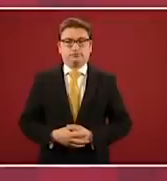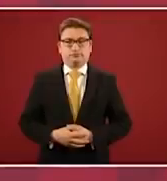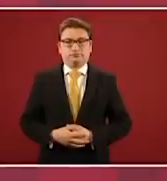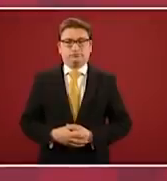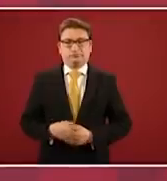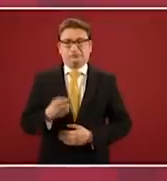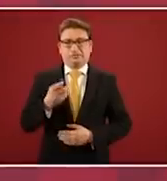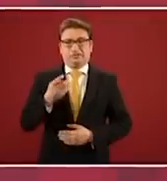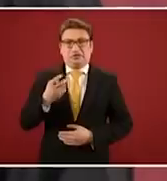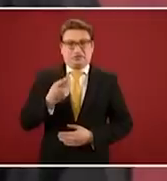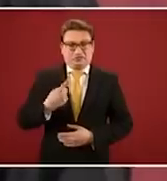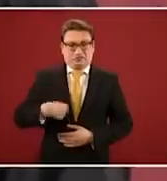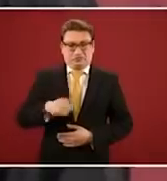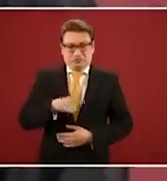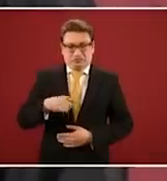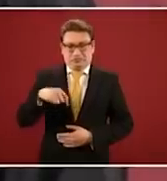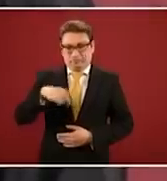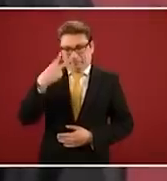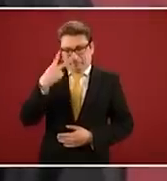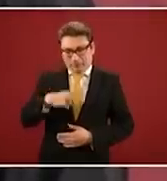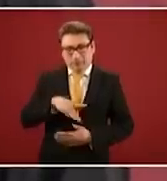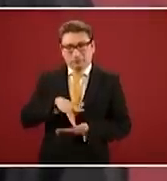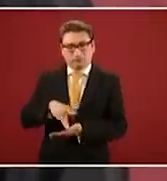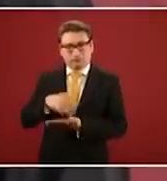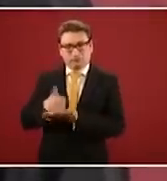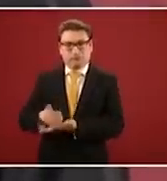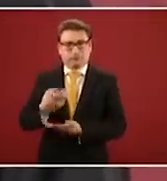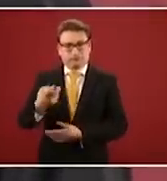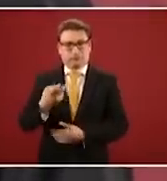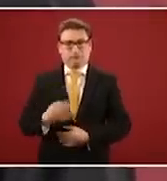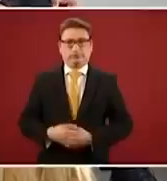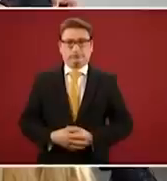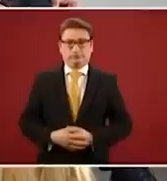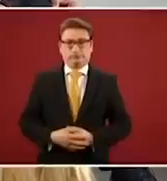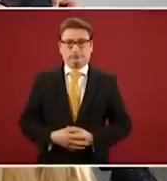menos que podemos hacer por ellos. Entonces,